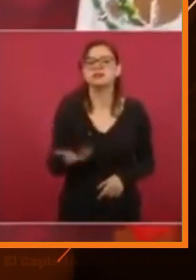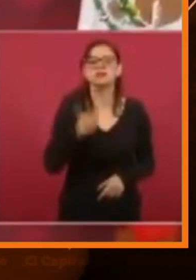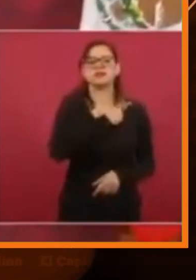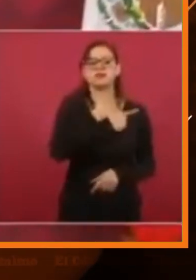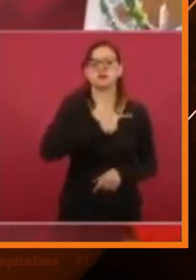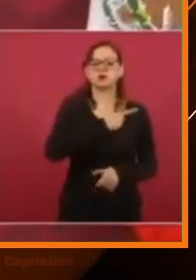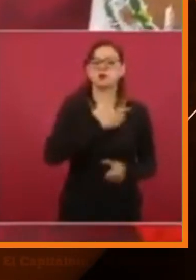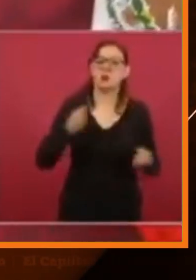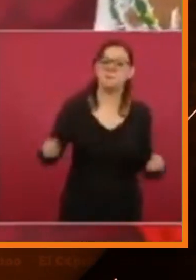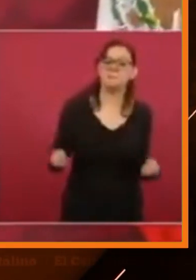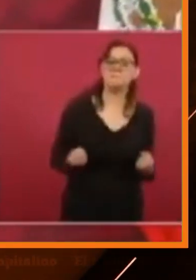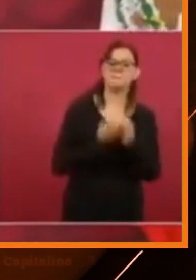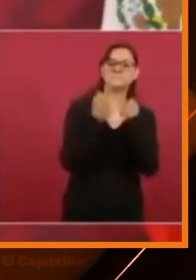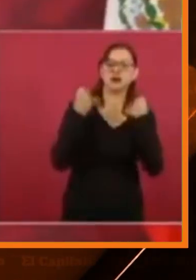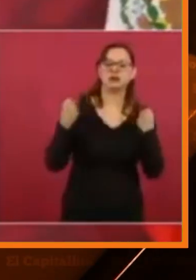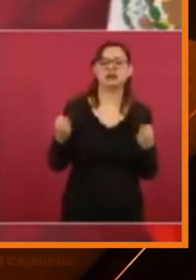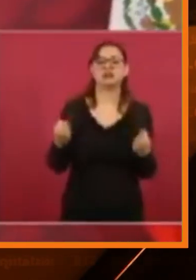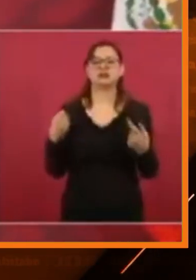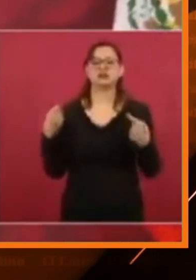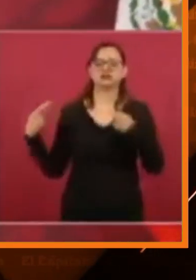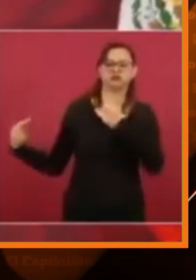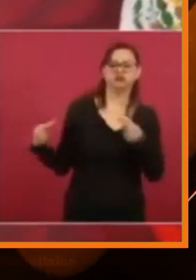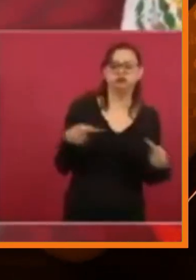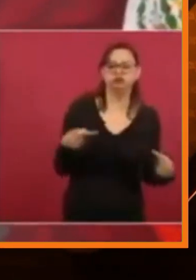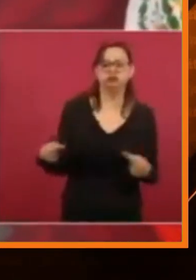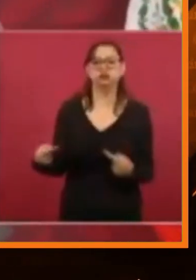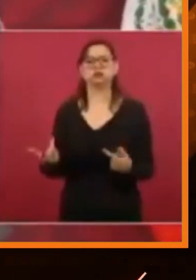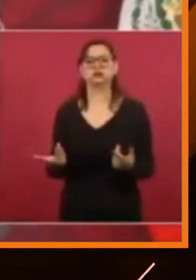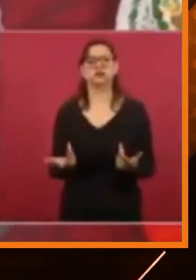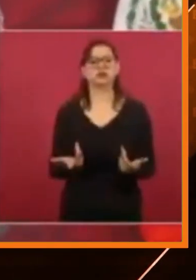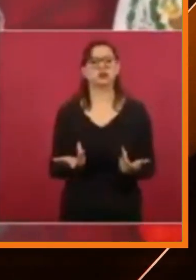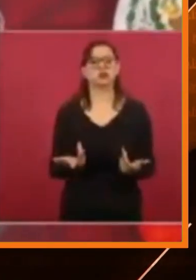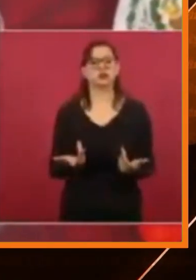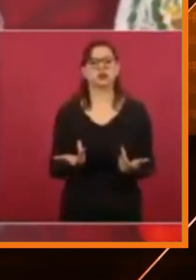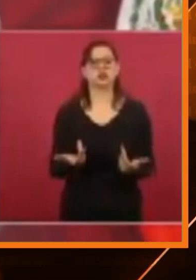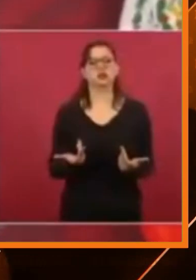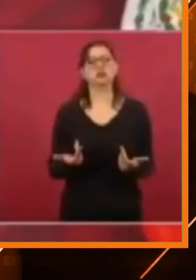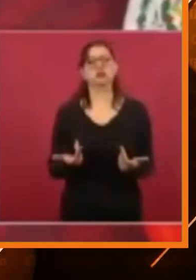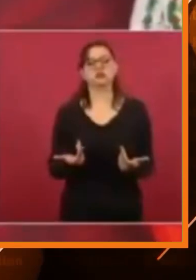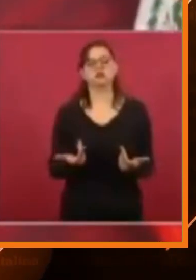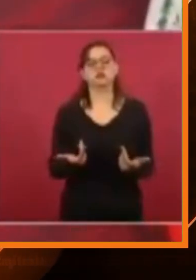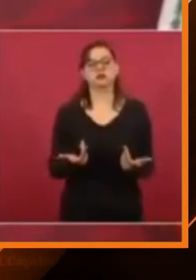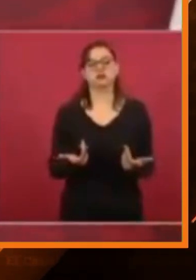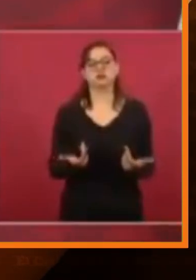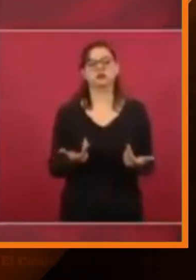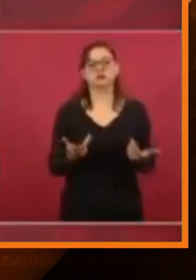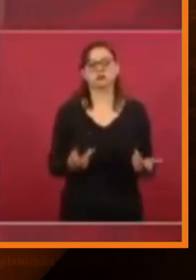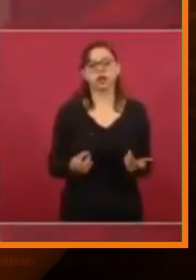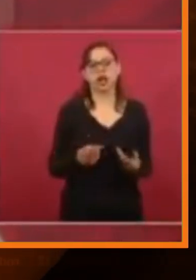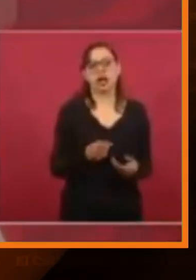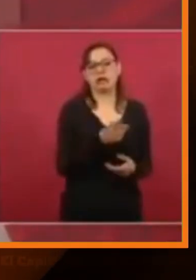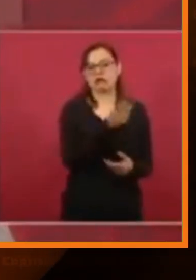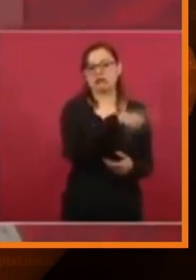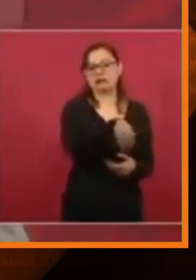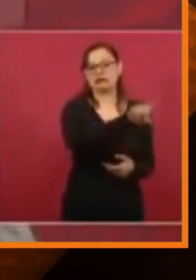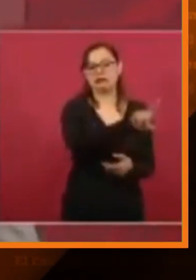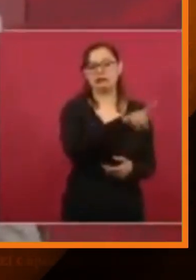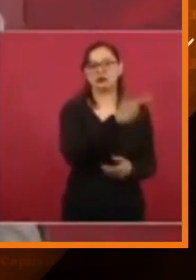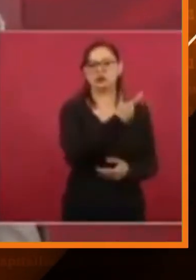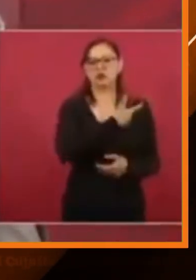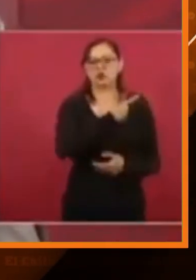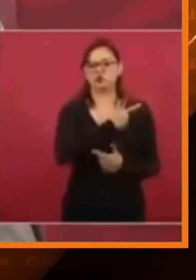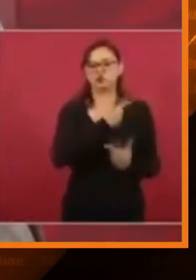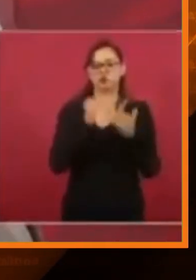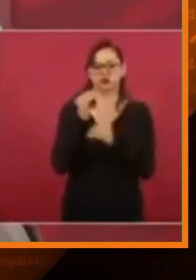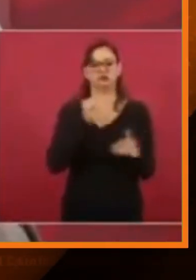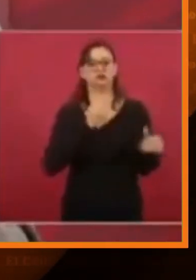que eeuu no invita a todos los países de la región hace unos días el gobierno estadounidense afirmó que ve poco probable convocar a países como cuba venezuela o nicaragua